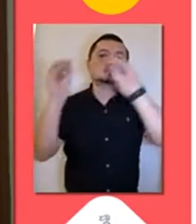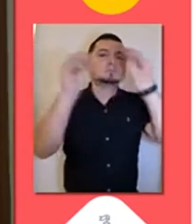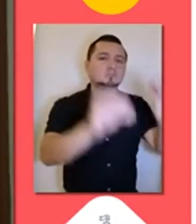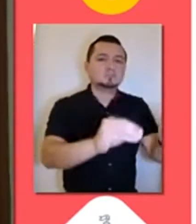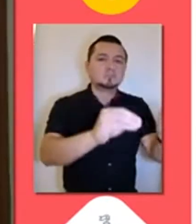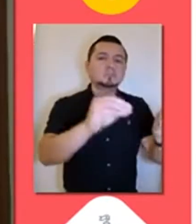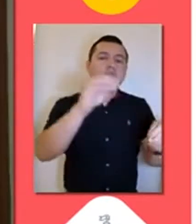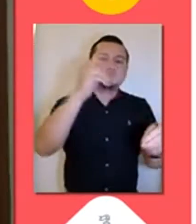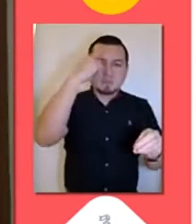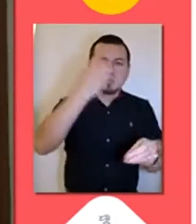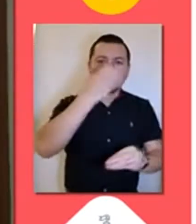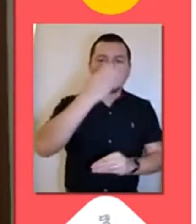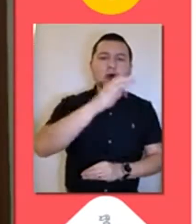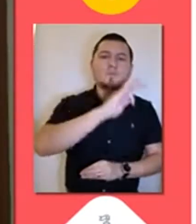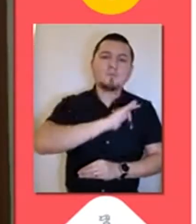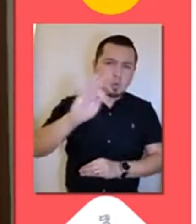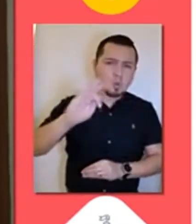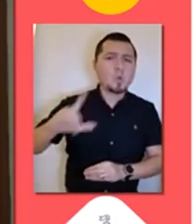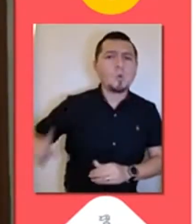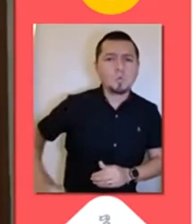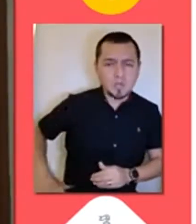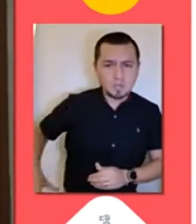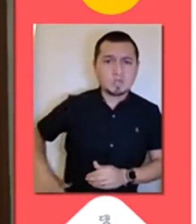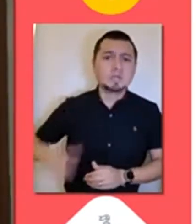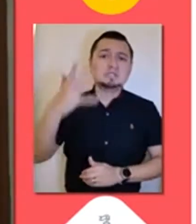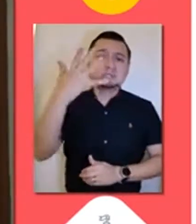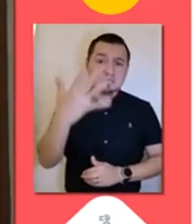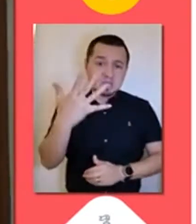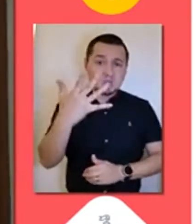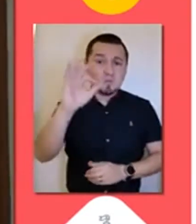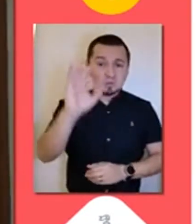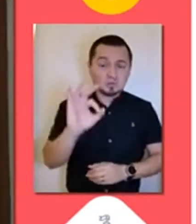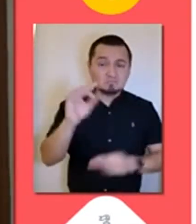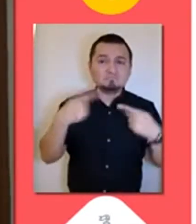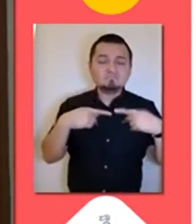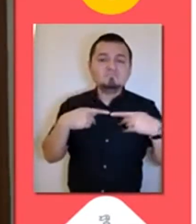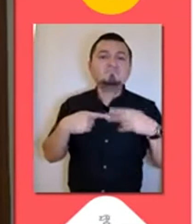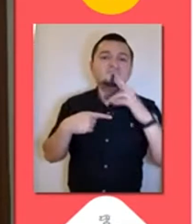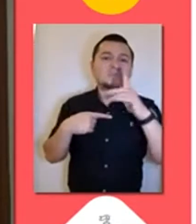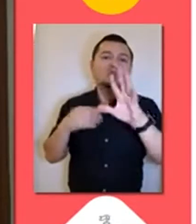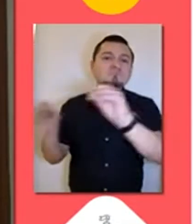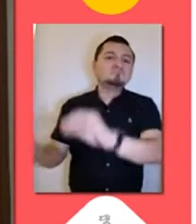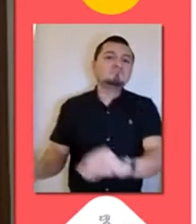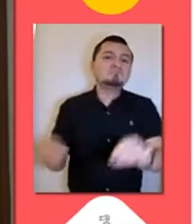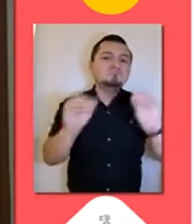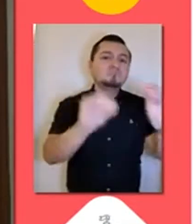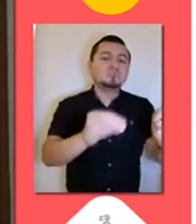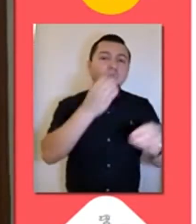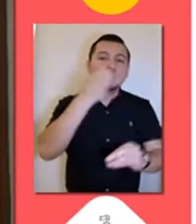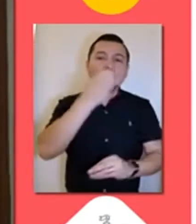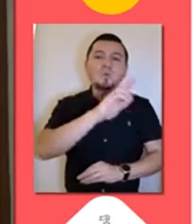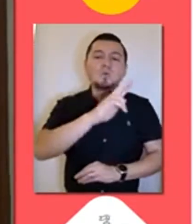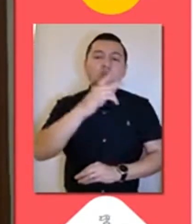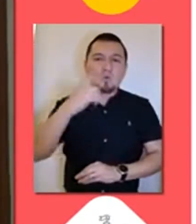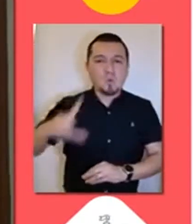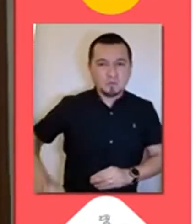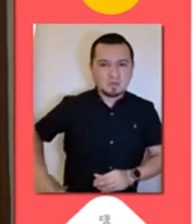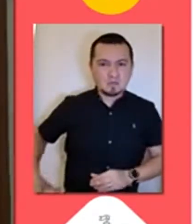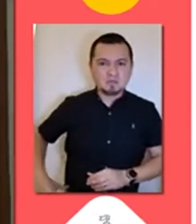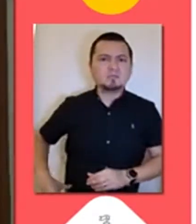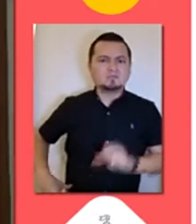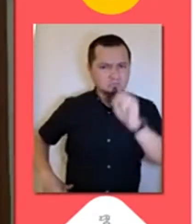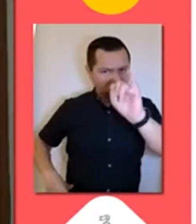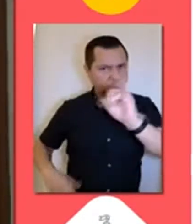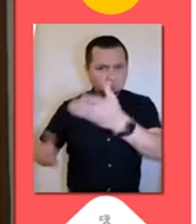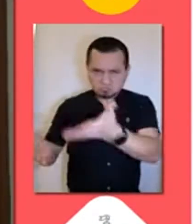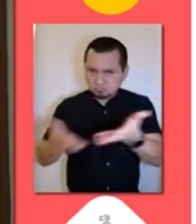levantar, el 5% está considerando venirse al sector público, decir que sí hay